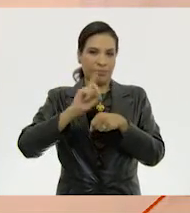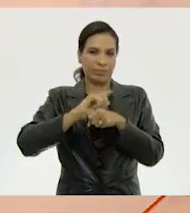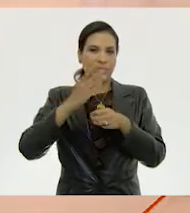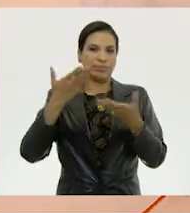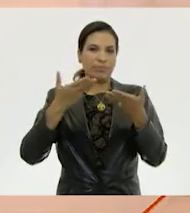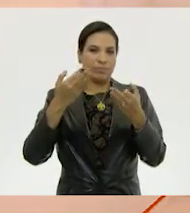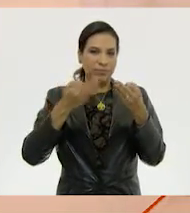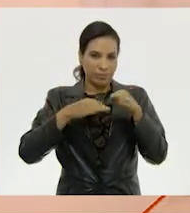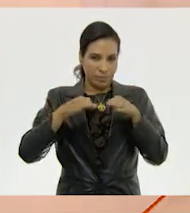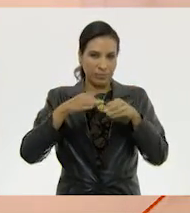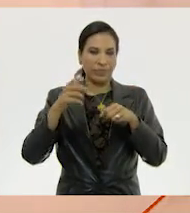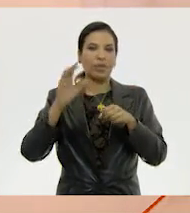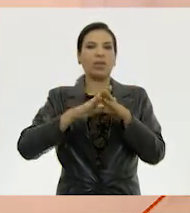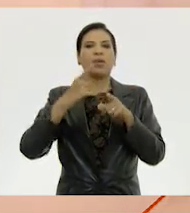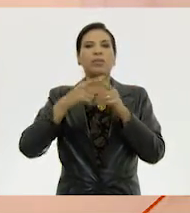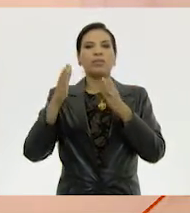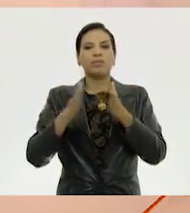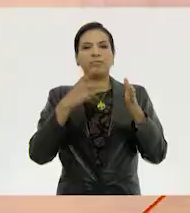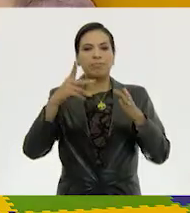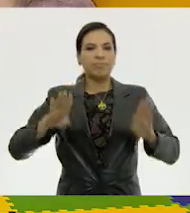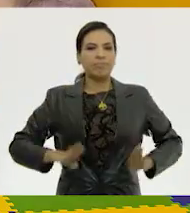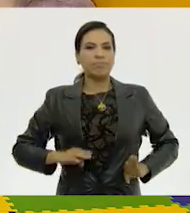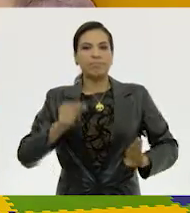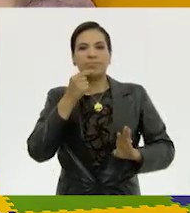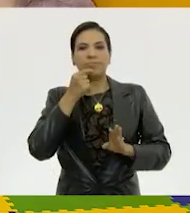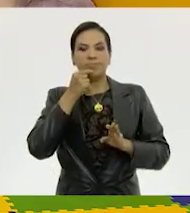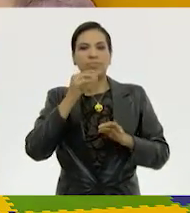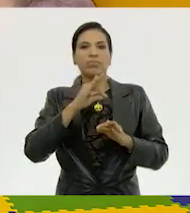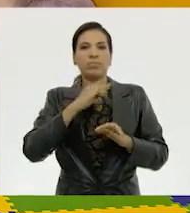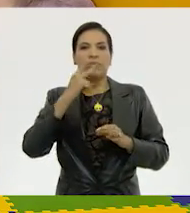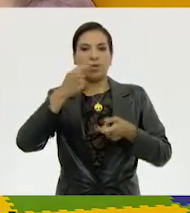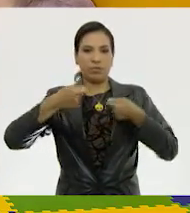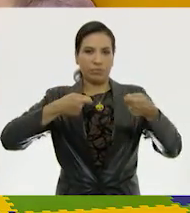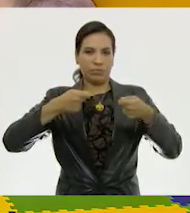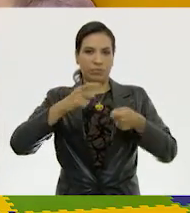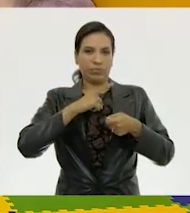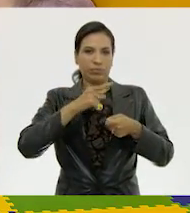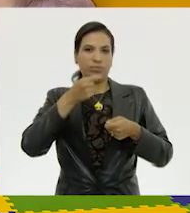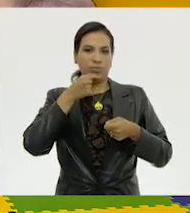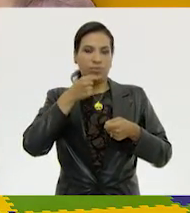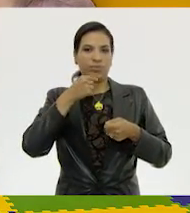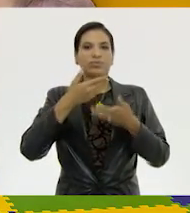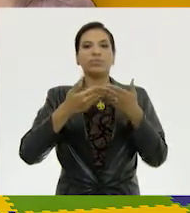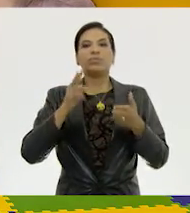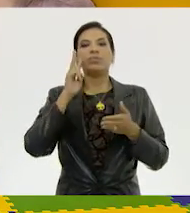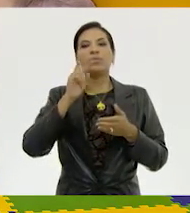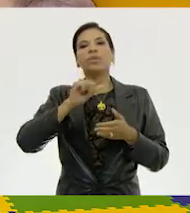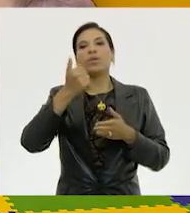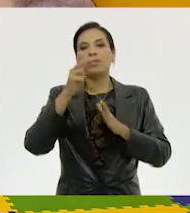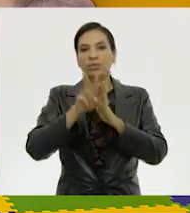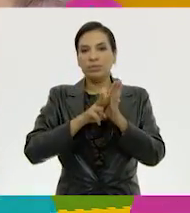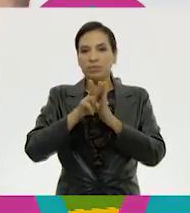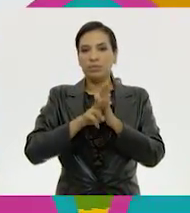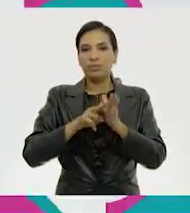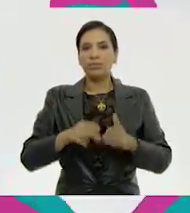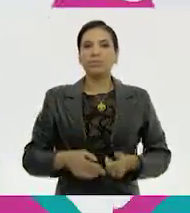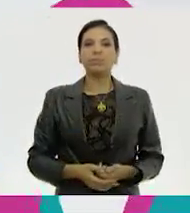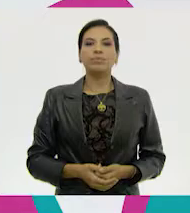ritmos favorecen la autorregulación. Exactamente. Ahora escuchemos el siguiente video.